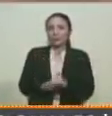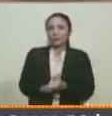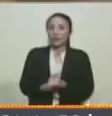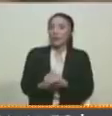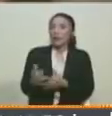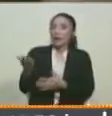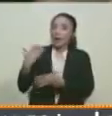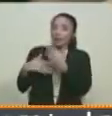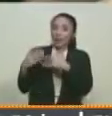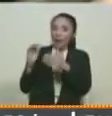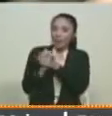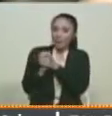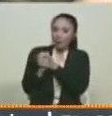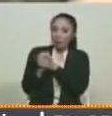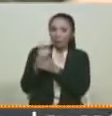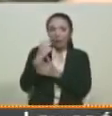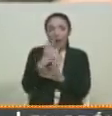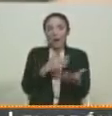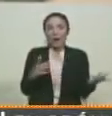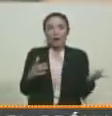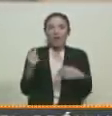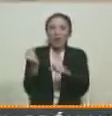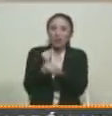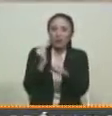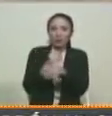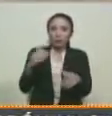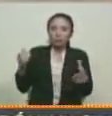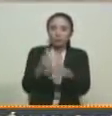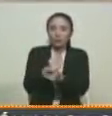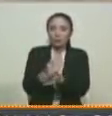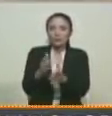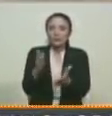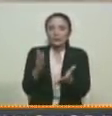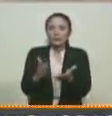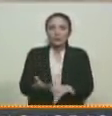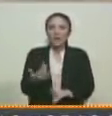descubrió en su accionar y en su trabajo unas fallas.